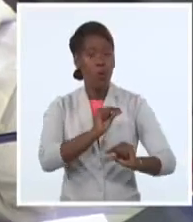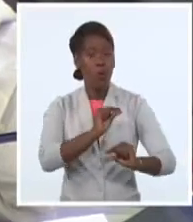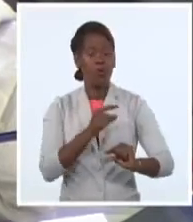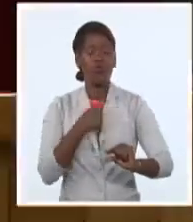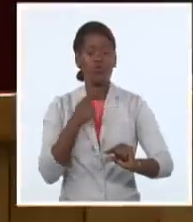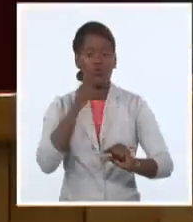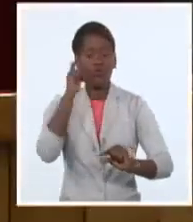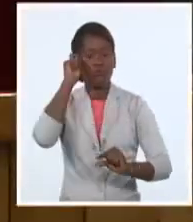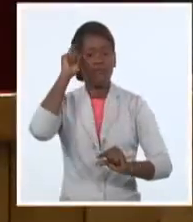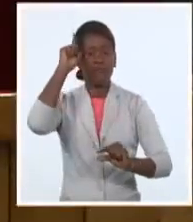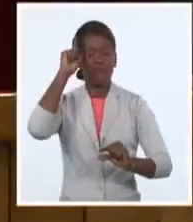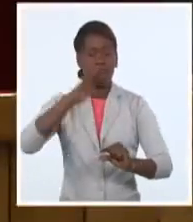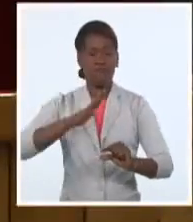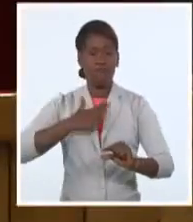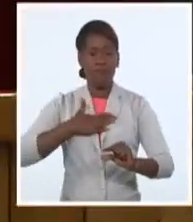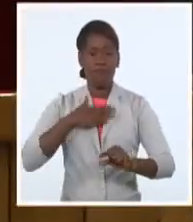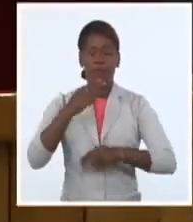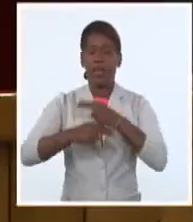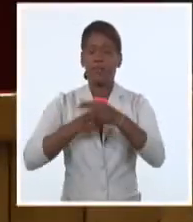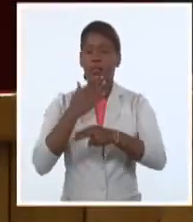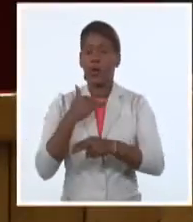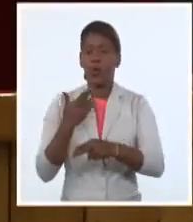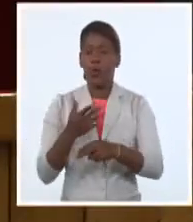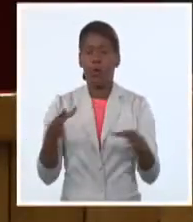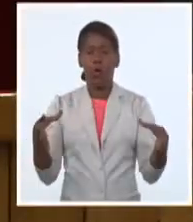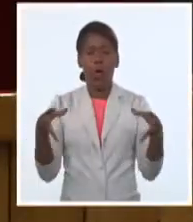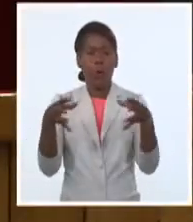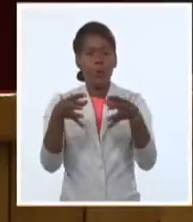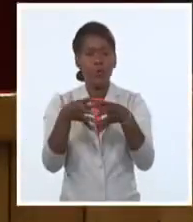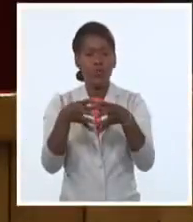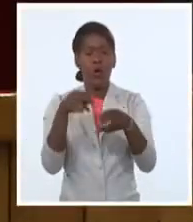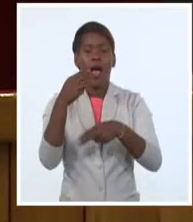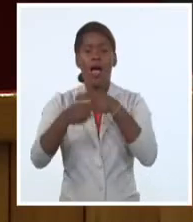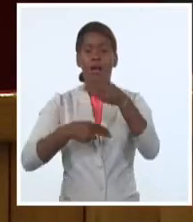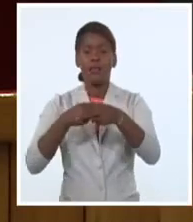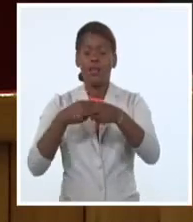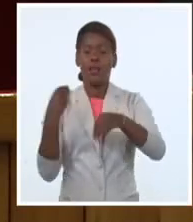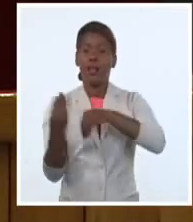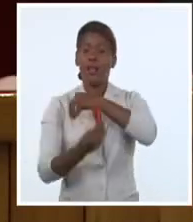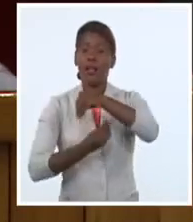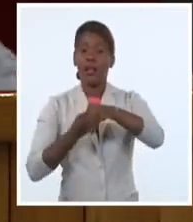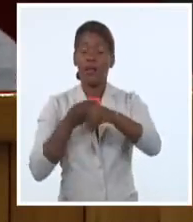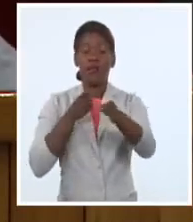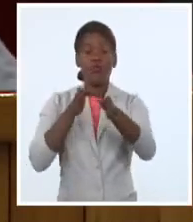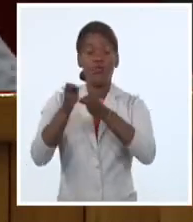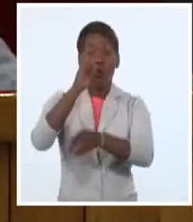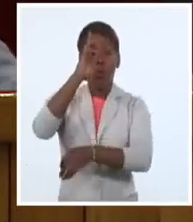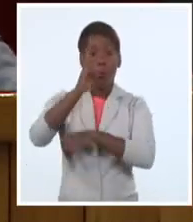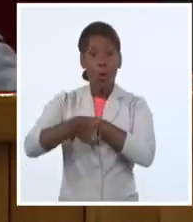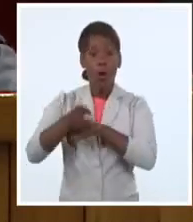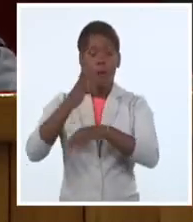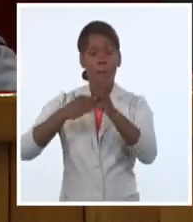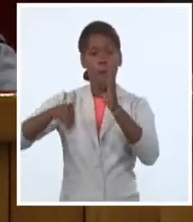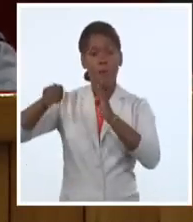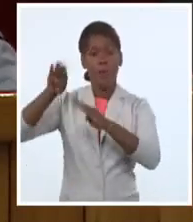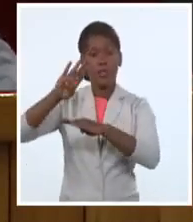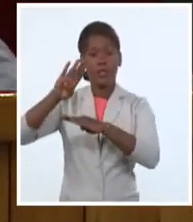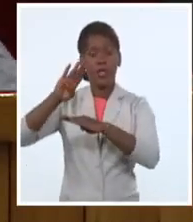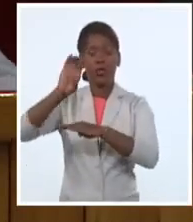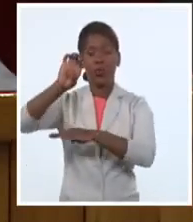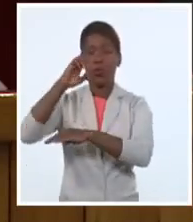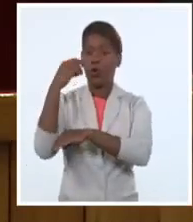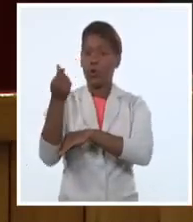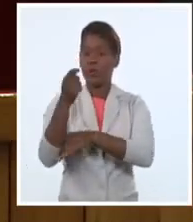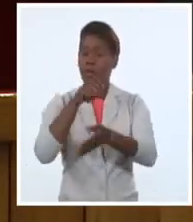la desactivación de la citada comisión y traspasar sus principales funciones al Ministerio de Economía